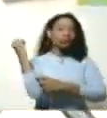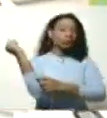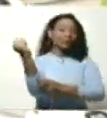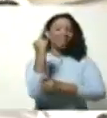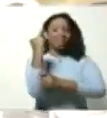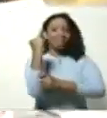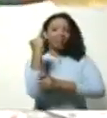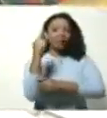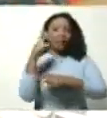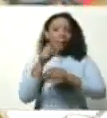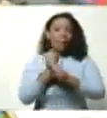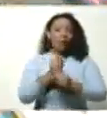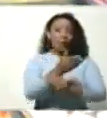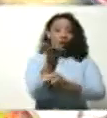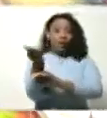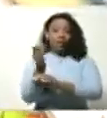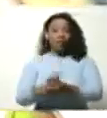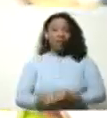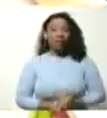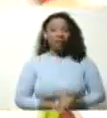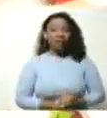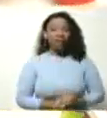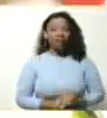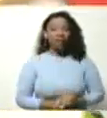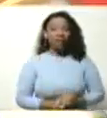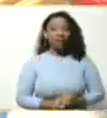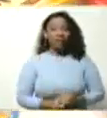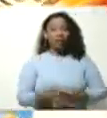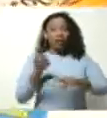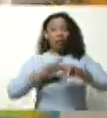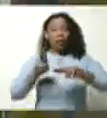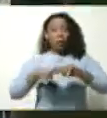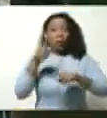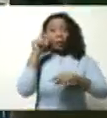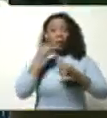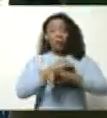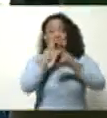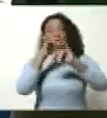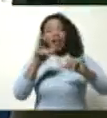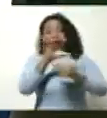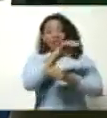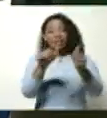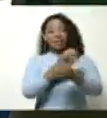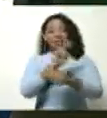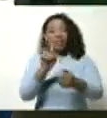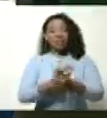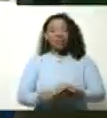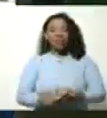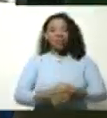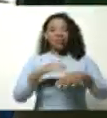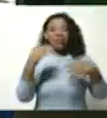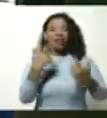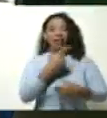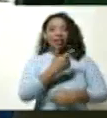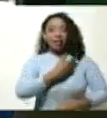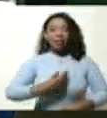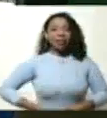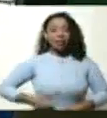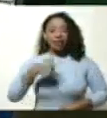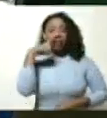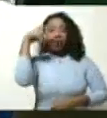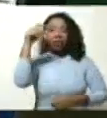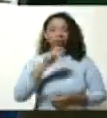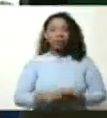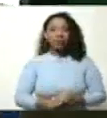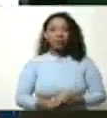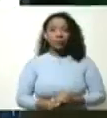sabrosa que está esperando por ustedes. Así que los niños están felices, vicepresidenta. Bueno, ¿qué le dicen al presidente Nicolás